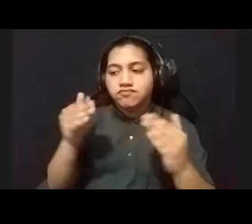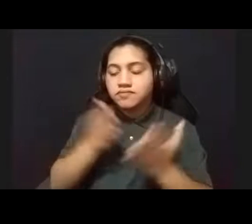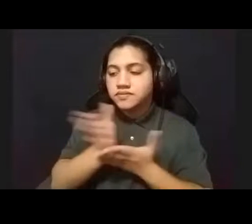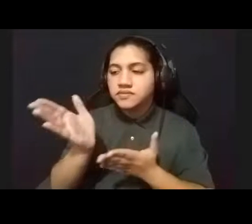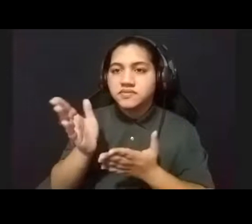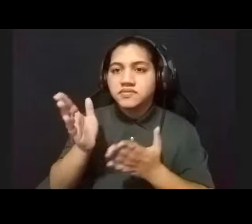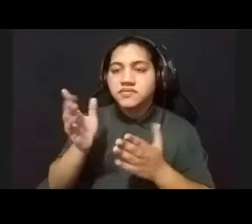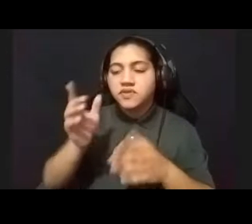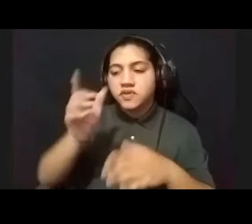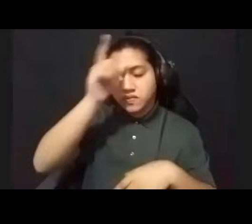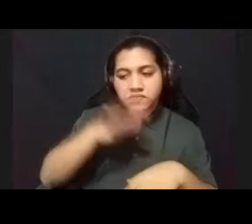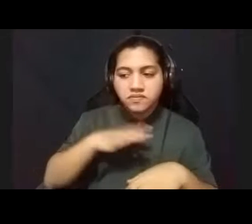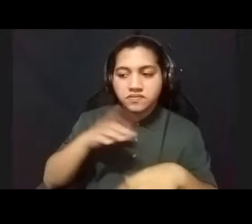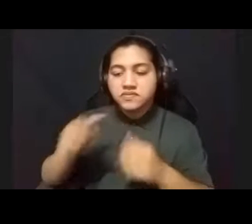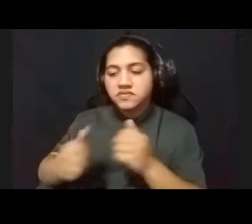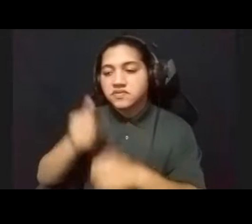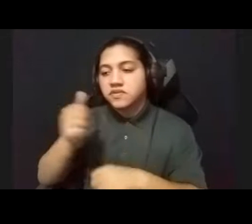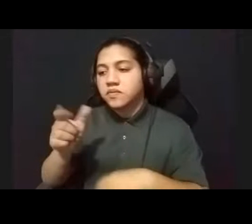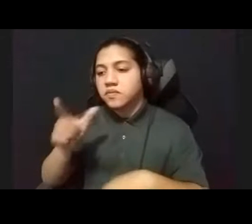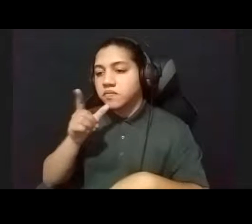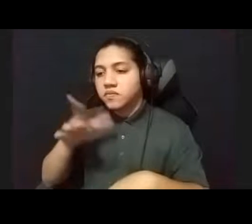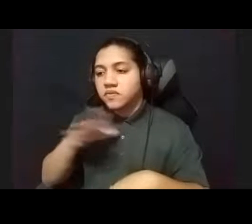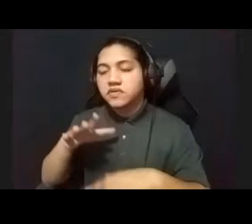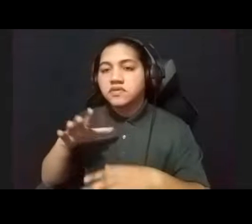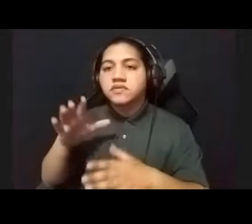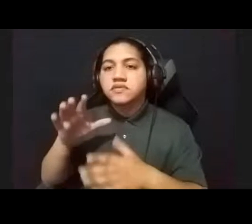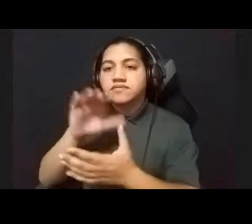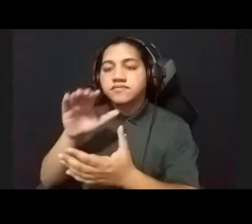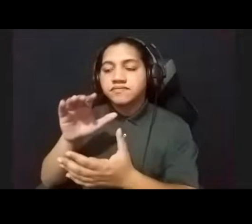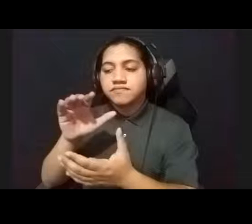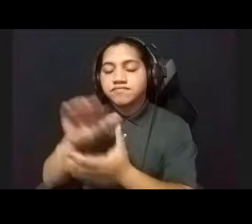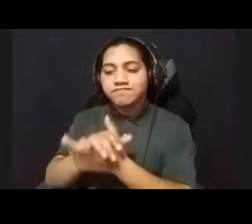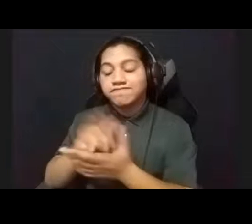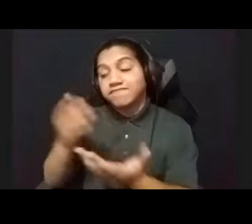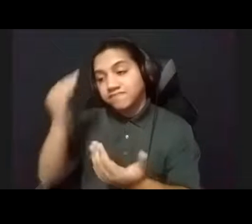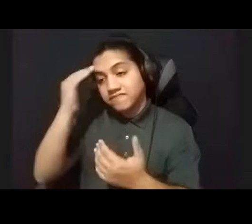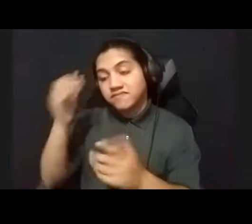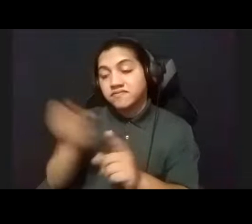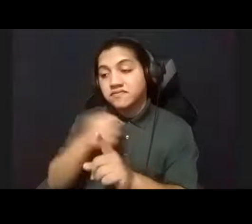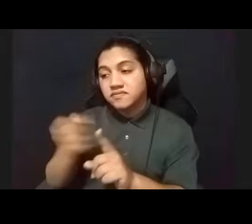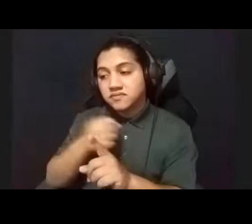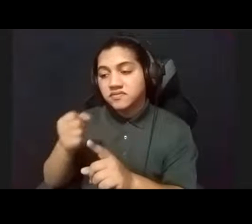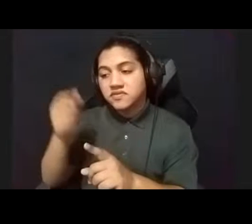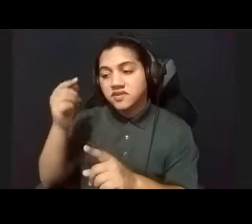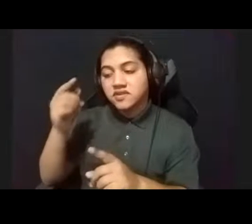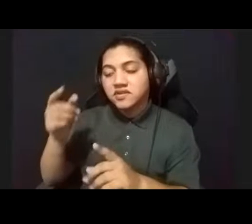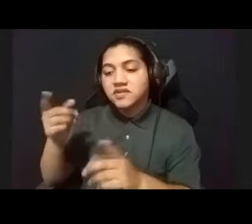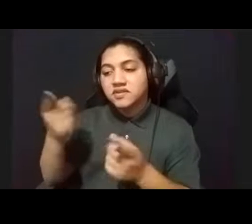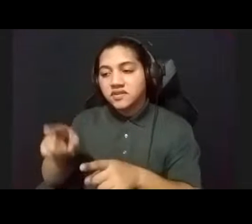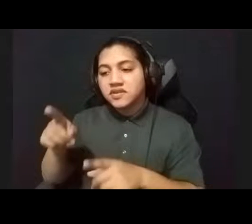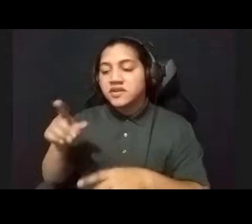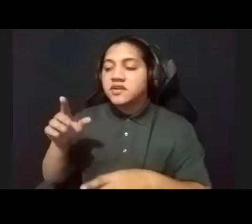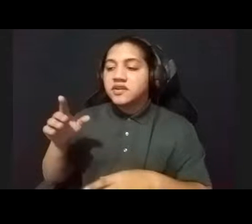una gran mayoría de mujeres casadas conocerán la violencia durante su matrimonio. Kashle Soske,